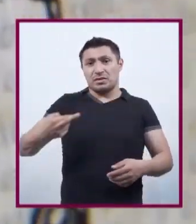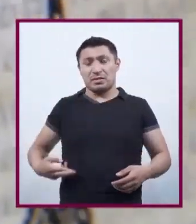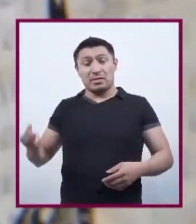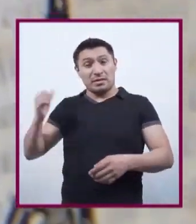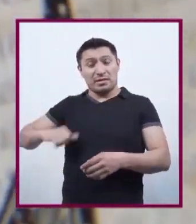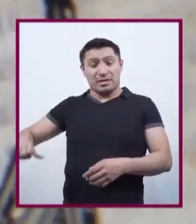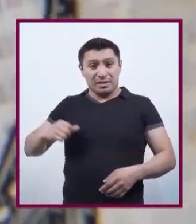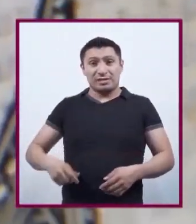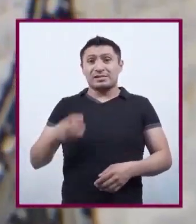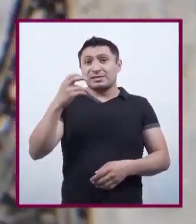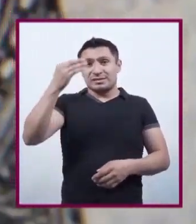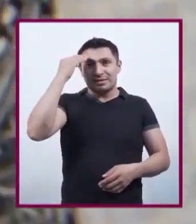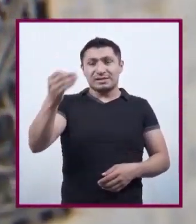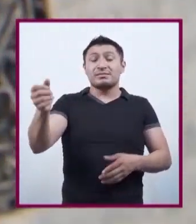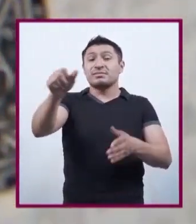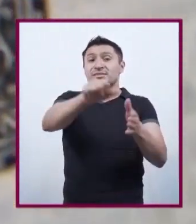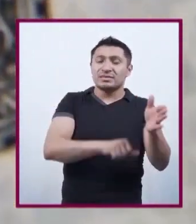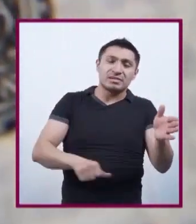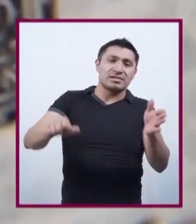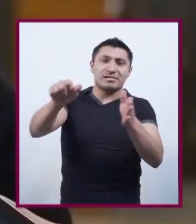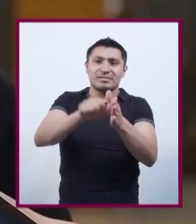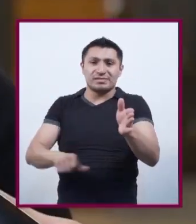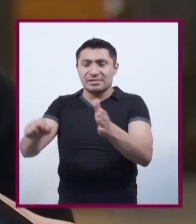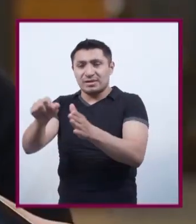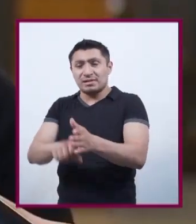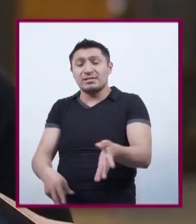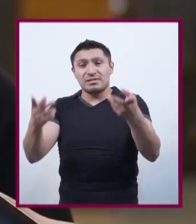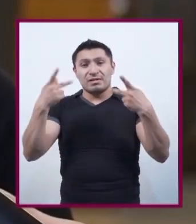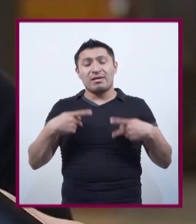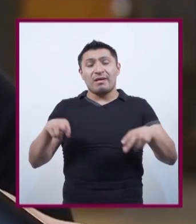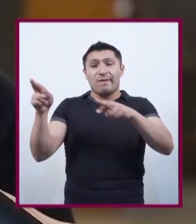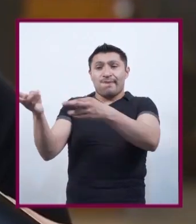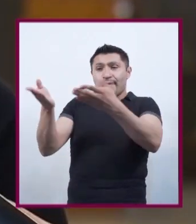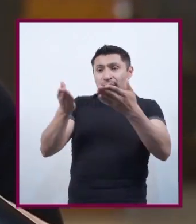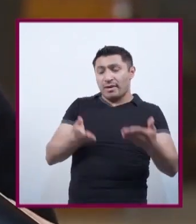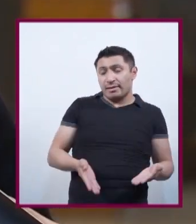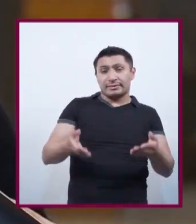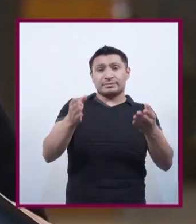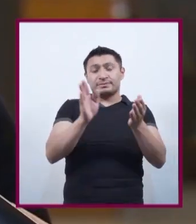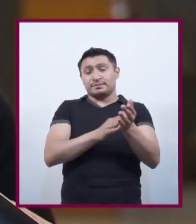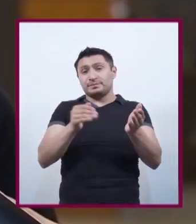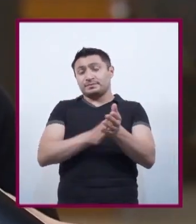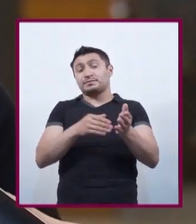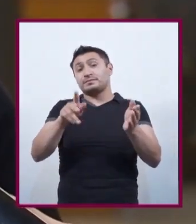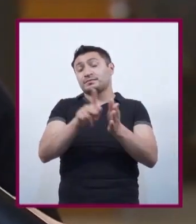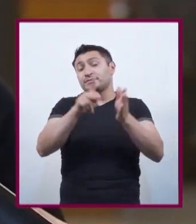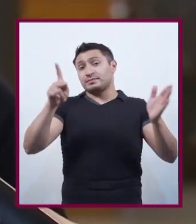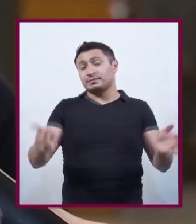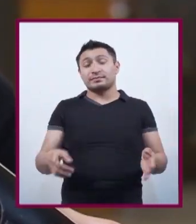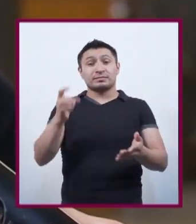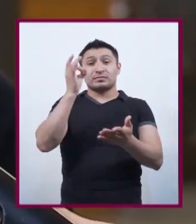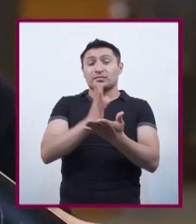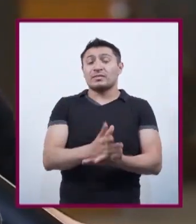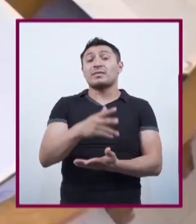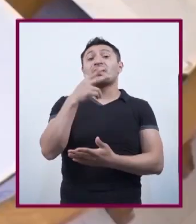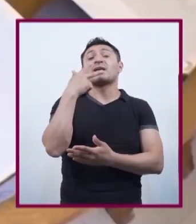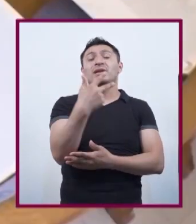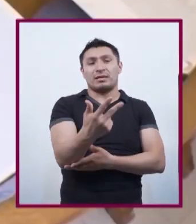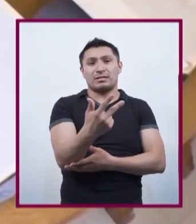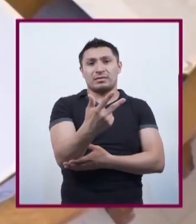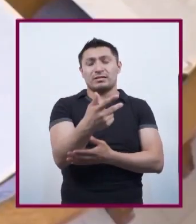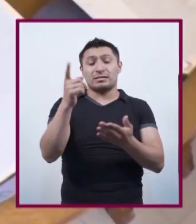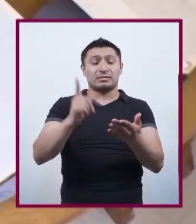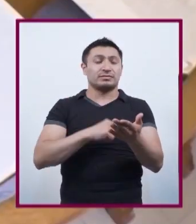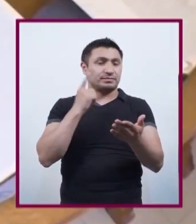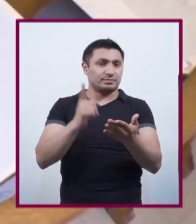habla de esa etapa virreinal. En esa época, cada mes una persona recibía su ejemplar de la Gaceta de México y